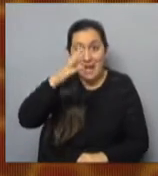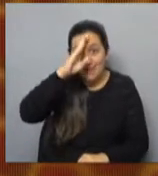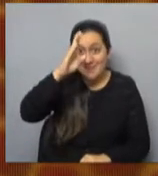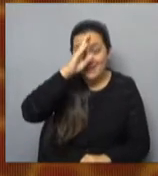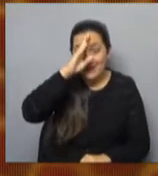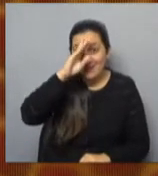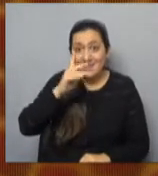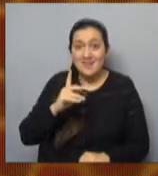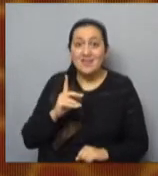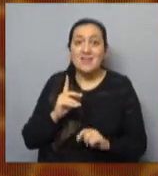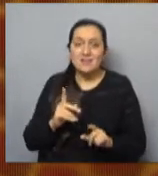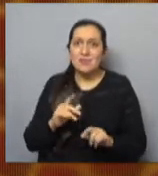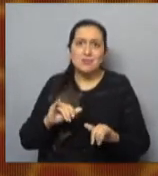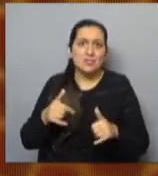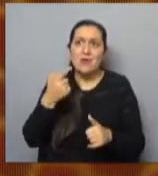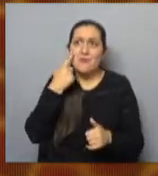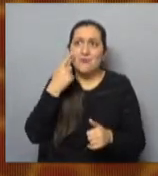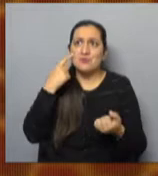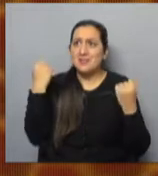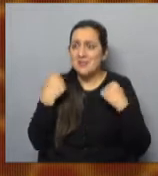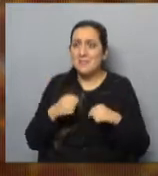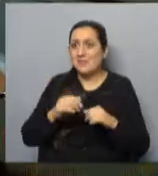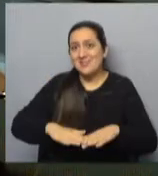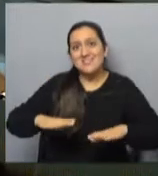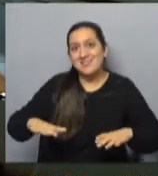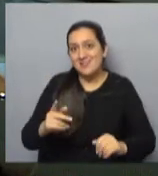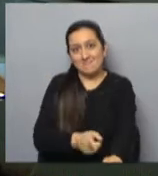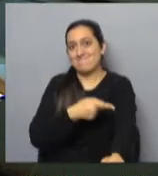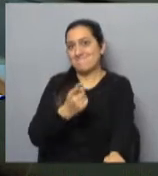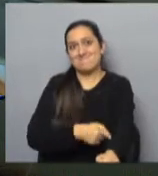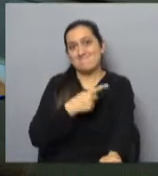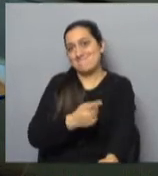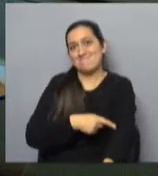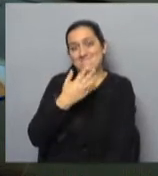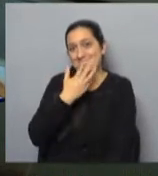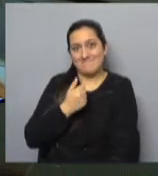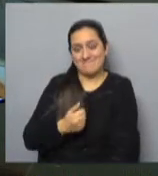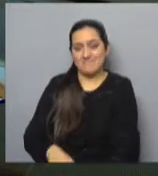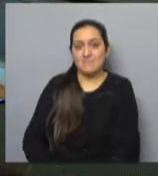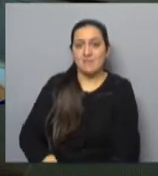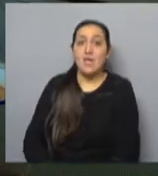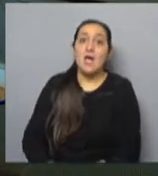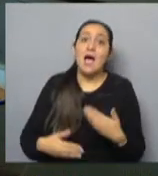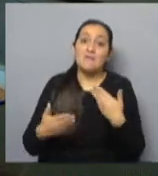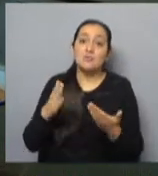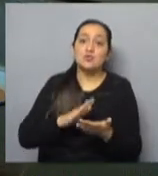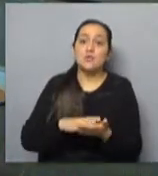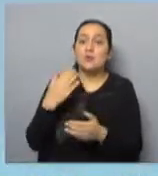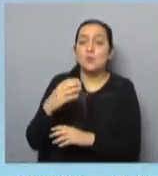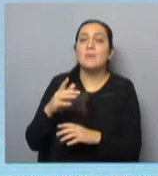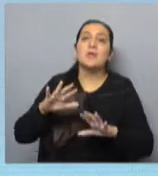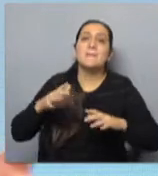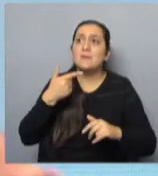yo creo que a la vez conoce el valor de tan chiquita que estamos hablando a nivel de clubes también pero qué pasa con el espacio público